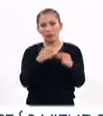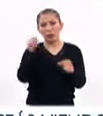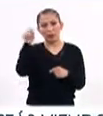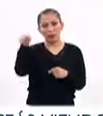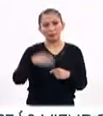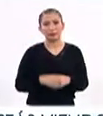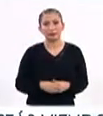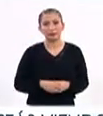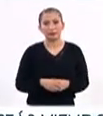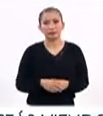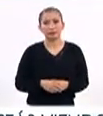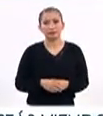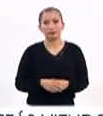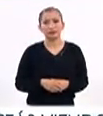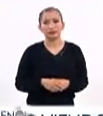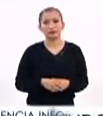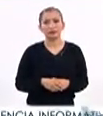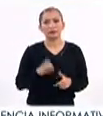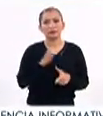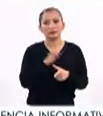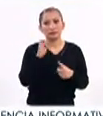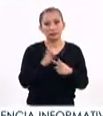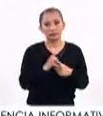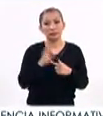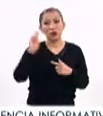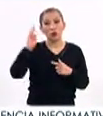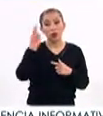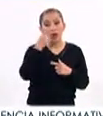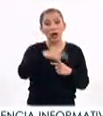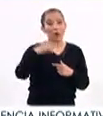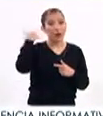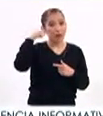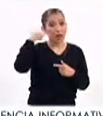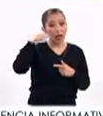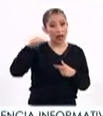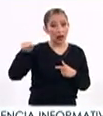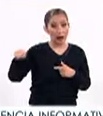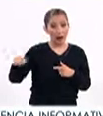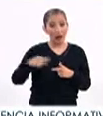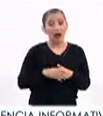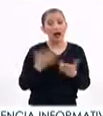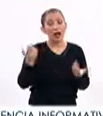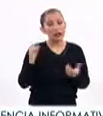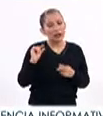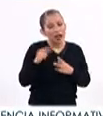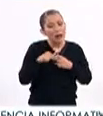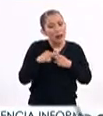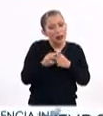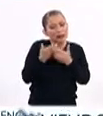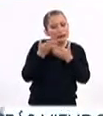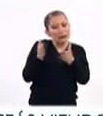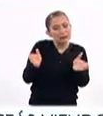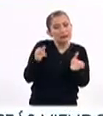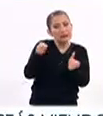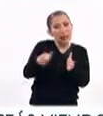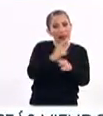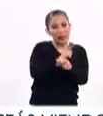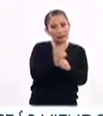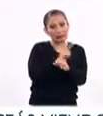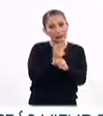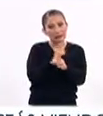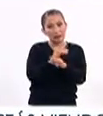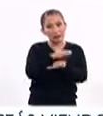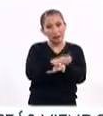allá. Y entonces, Universidad de Guadalajara apenas apertó una